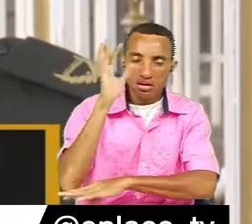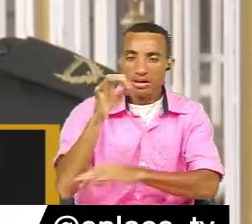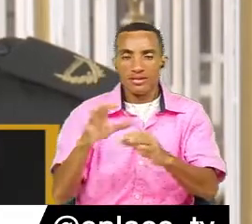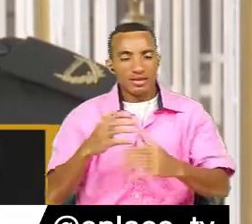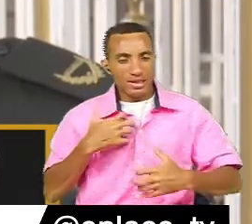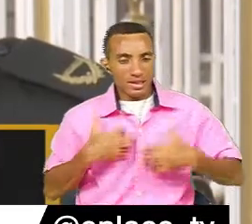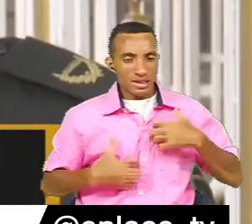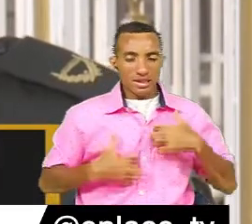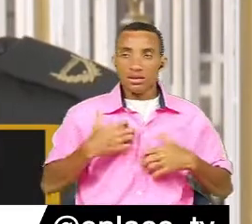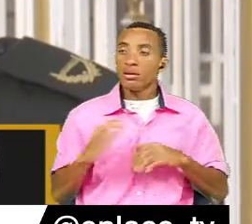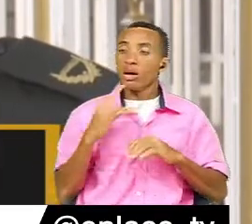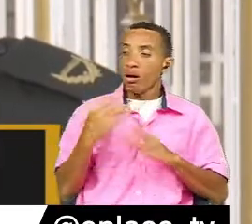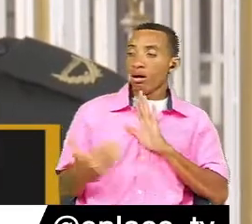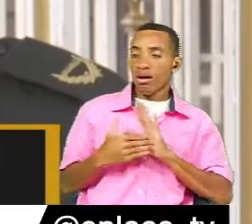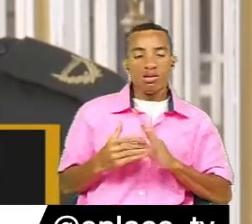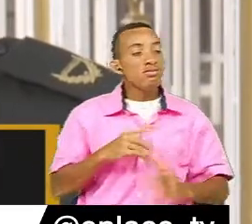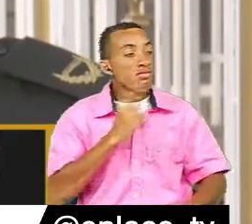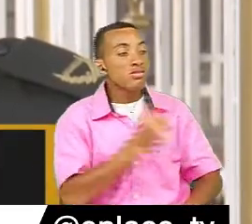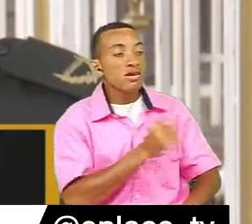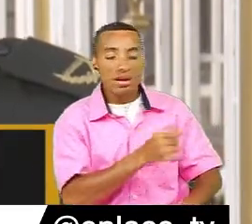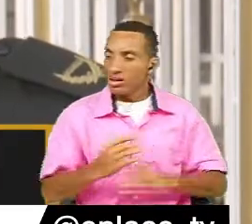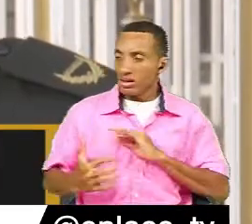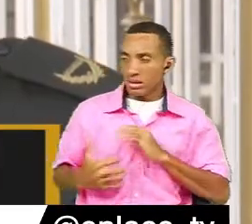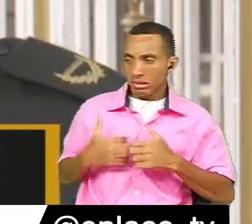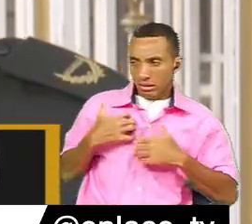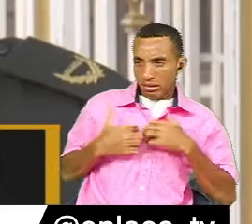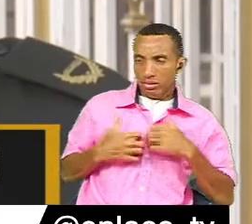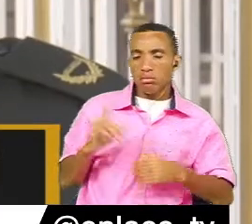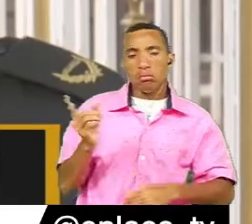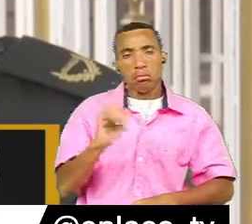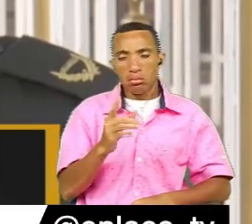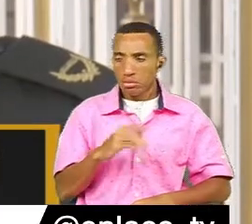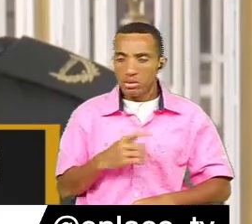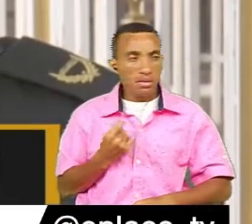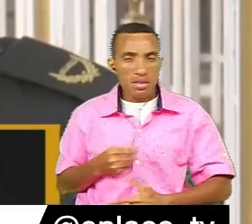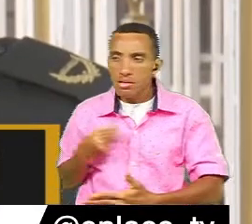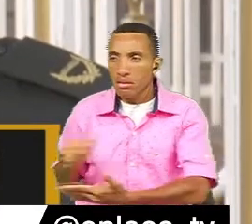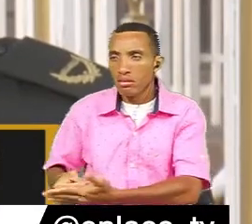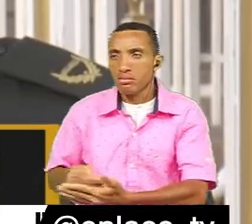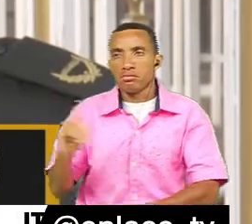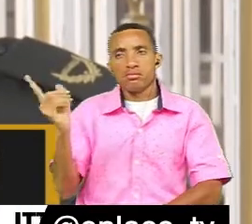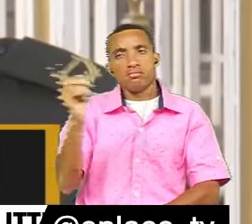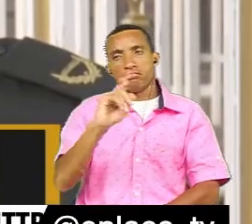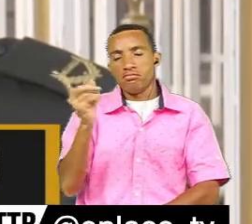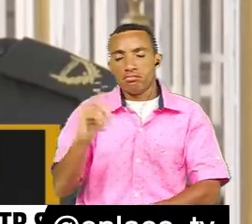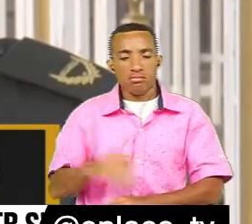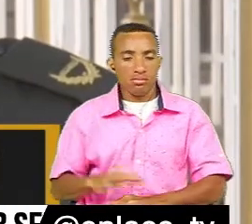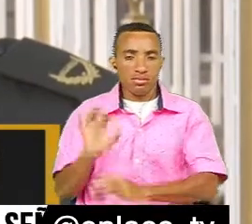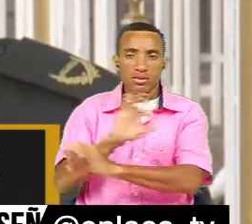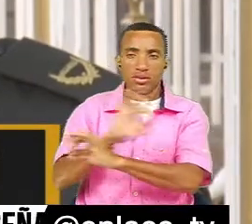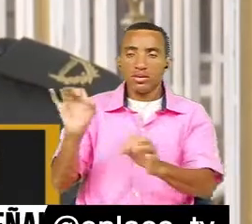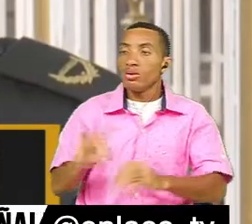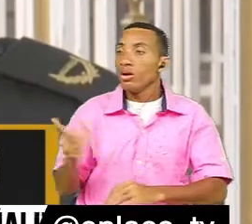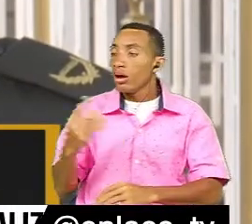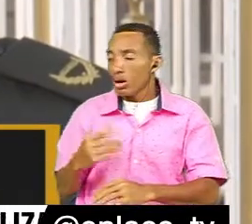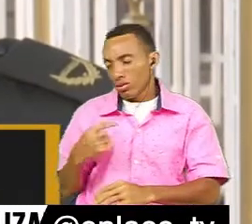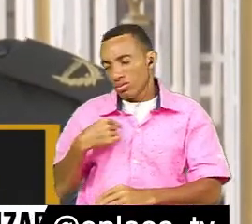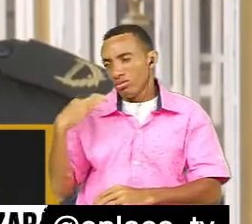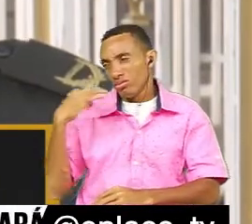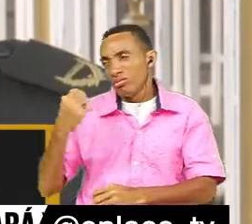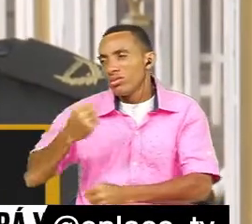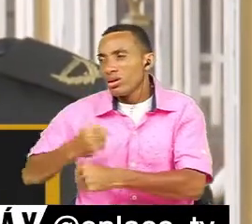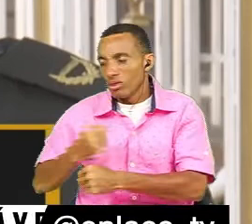no se dejen intimidar. Nadie tiene por qué dar dádivas en cuanto a conseguir o buscar empleo, especialmente